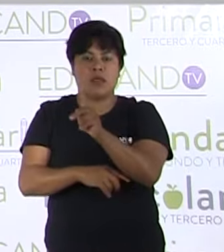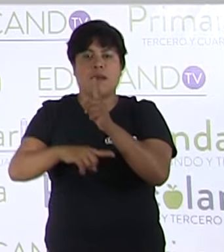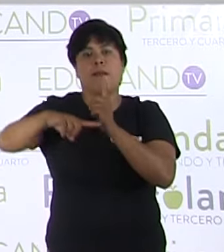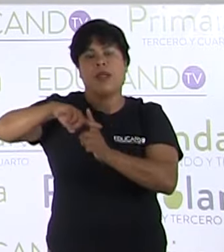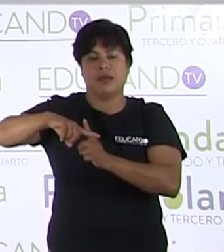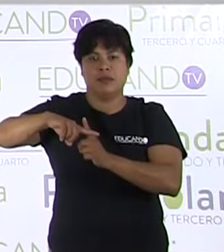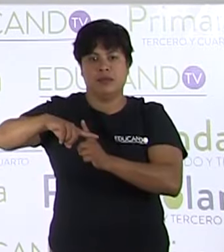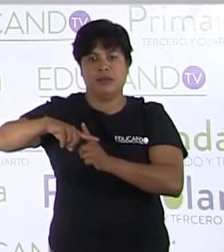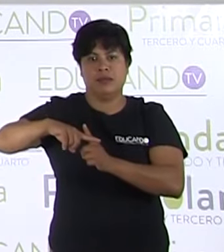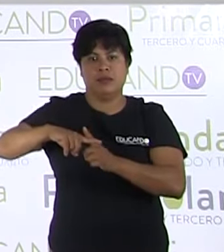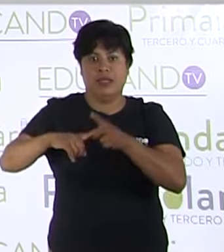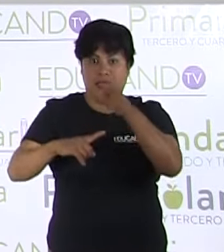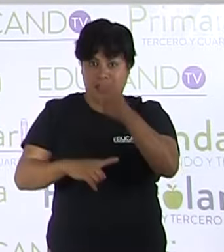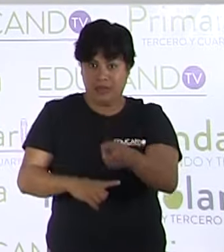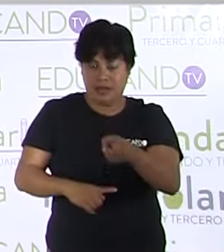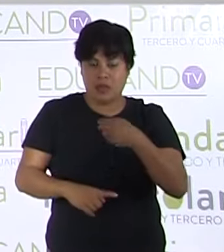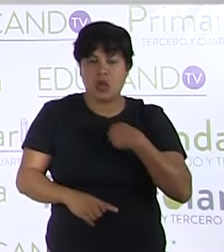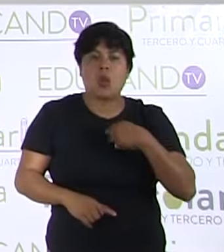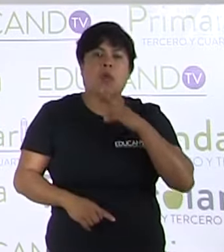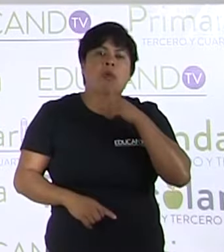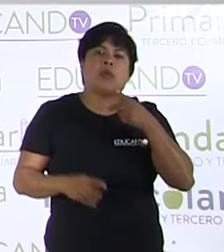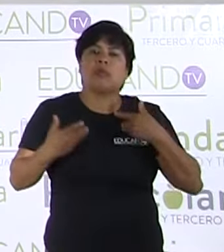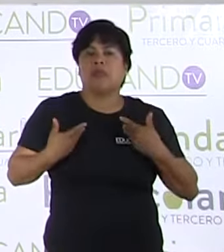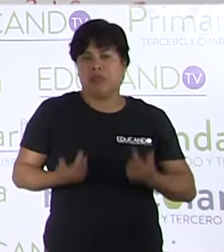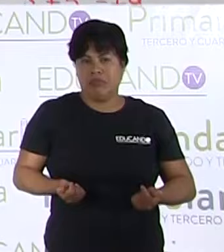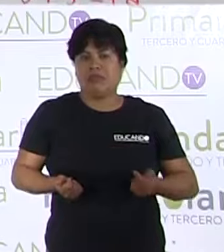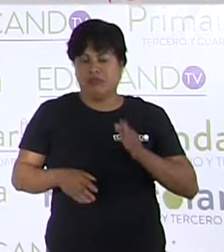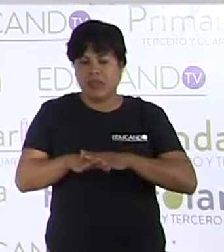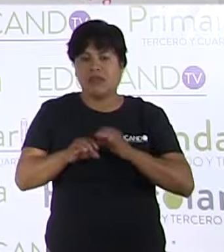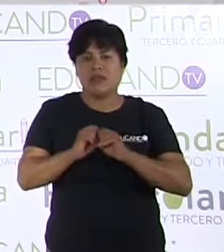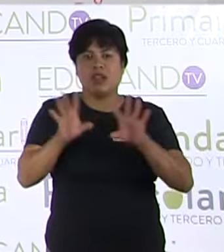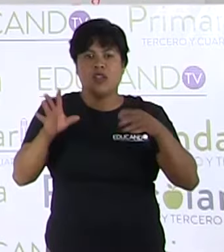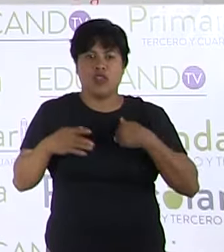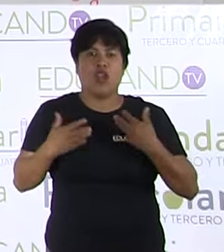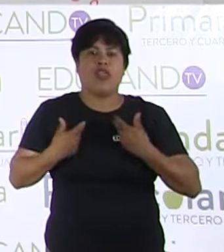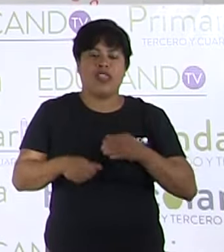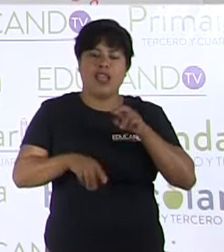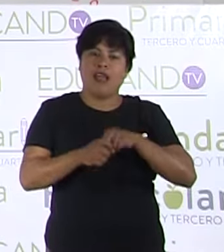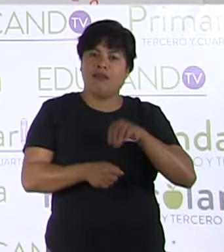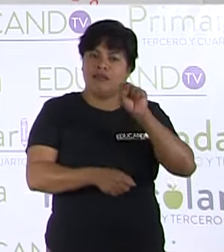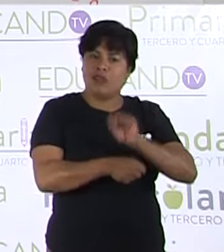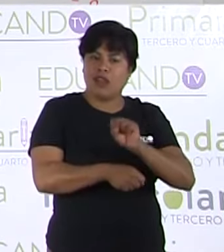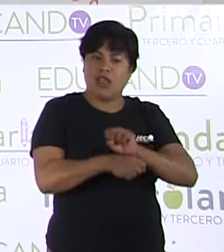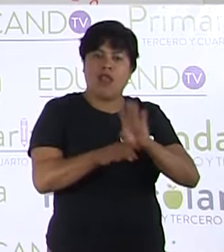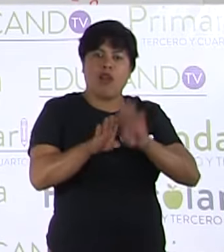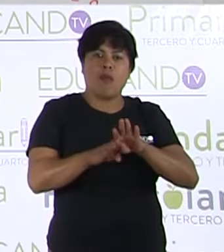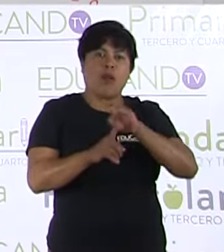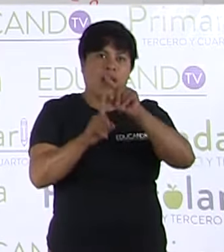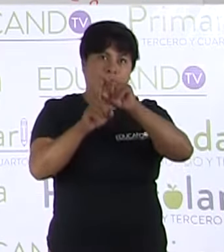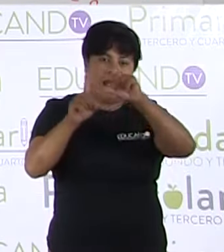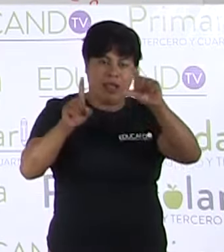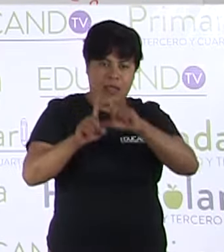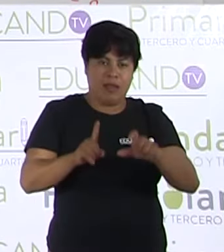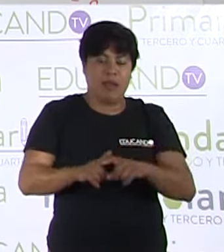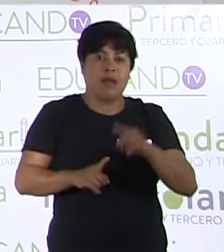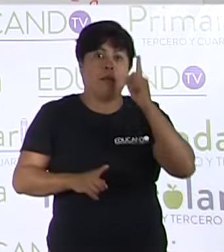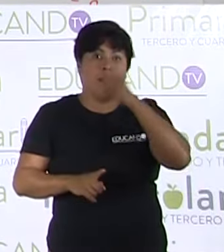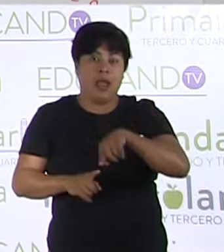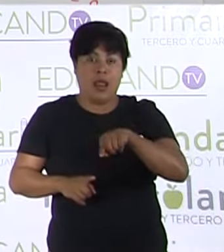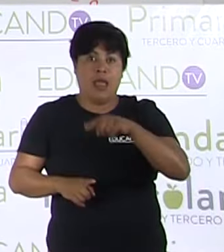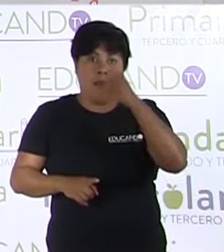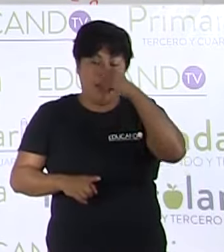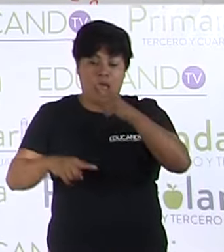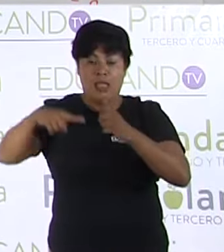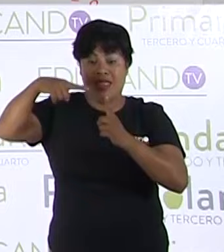más así es mi manera de así me aprendí yo en la secundaria la regla de los signos ahora para división es